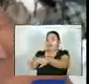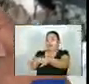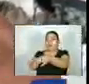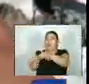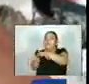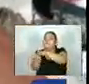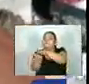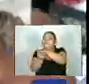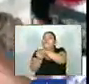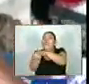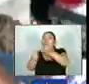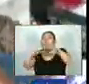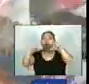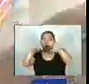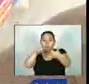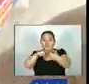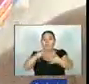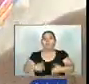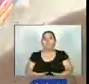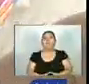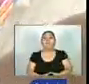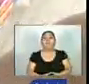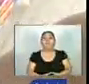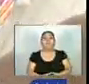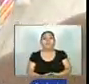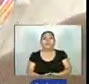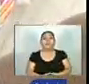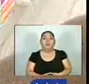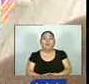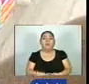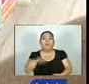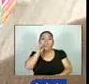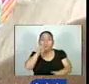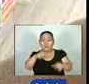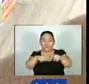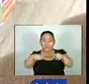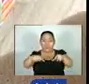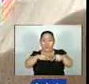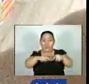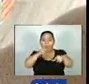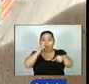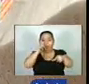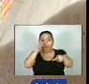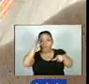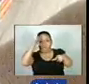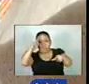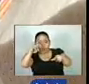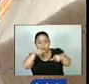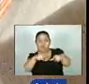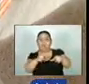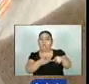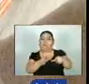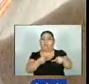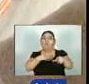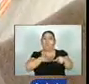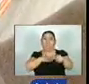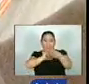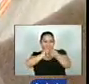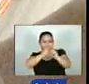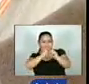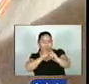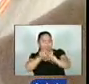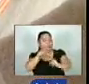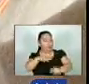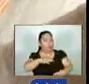aquí dice si tienen o no tienen. El billete que está arruinado, o sea que es falso, se les nota que viene alterado. Tiene